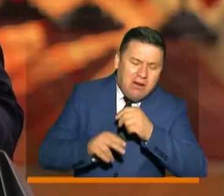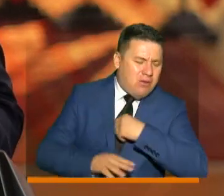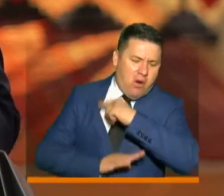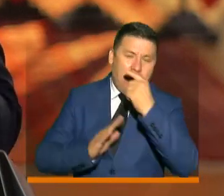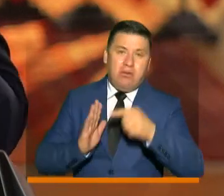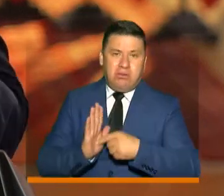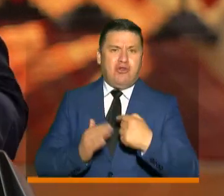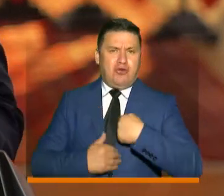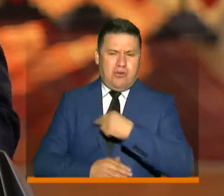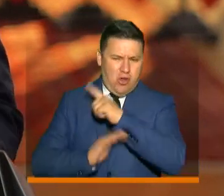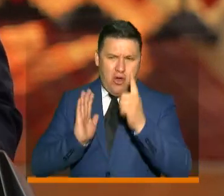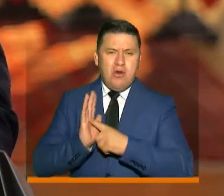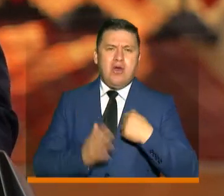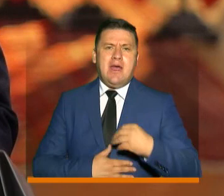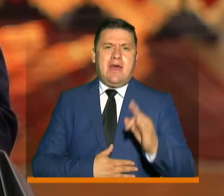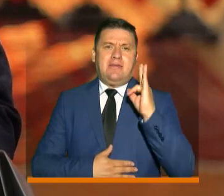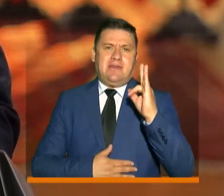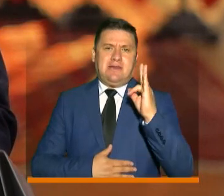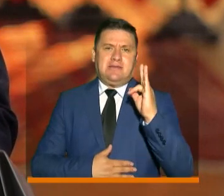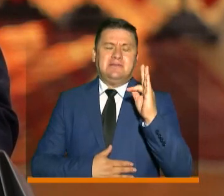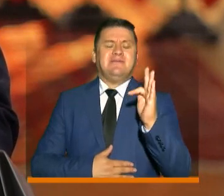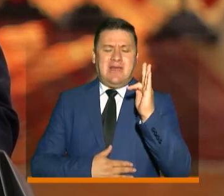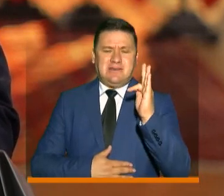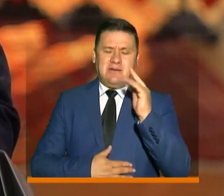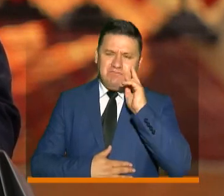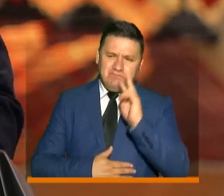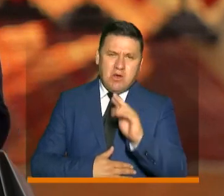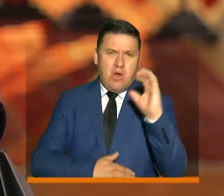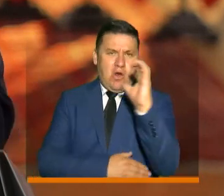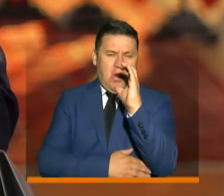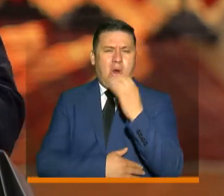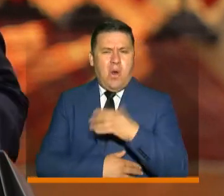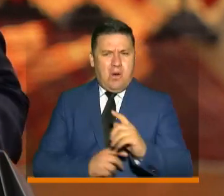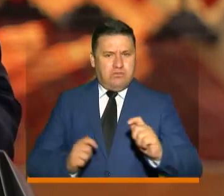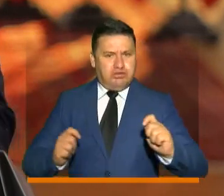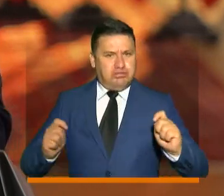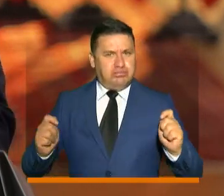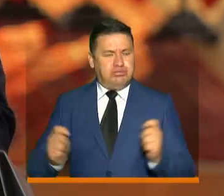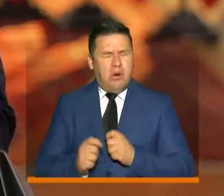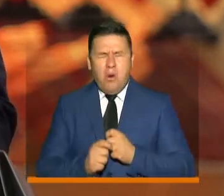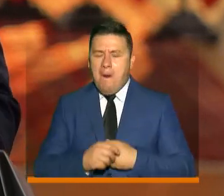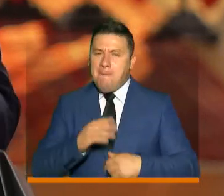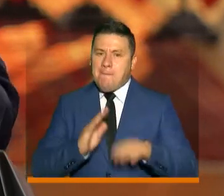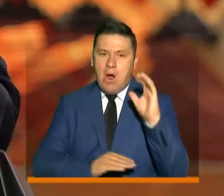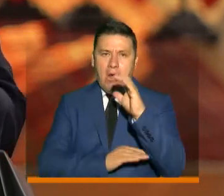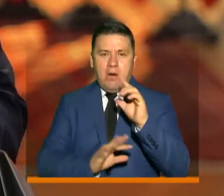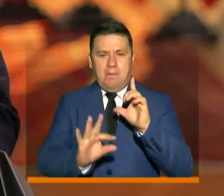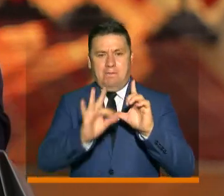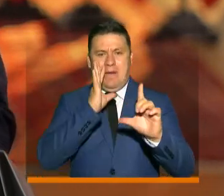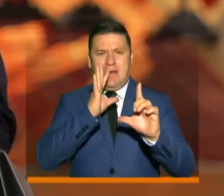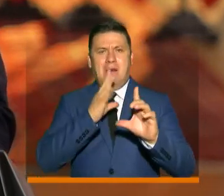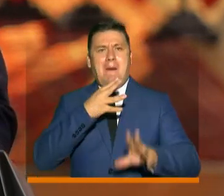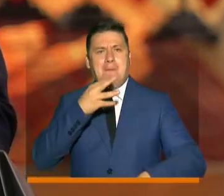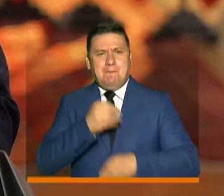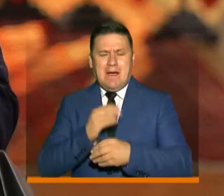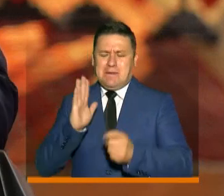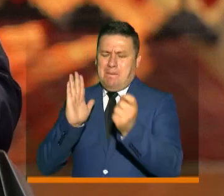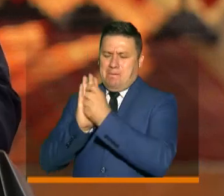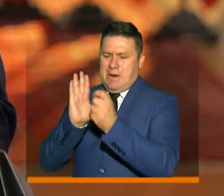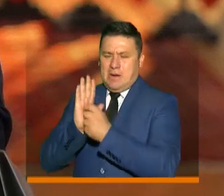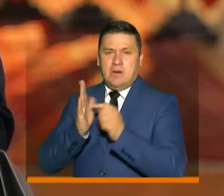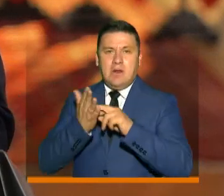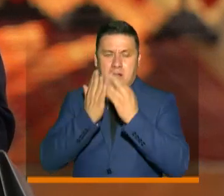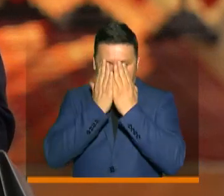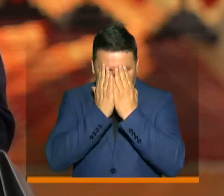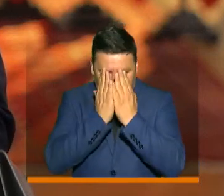sido testigo del potencial creativo de los colombianos la transformación digital que estamos implementando es la